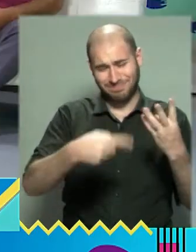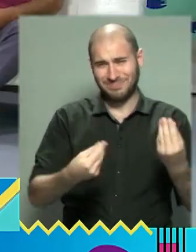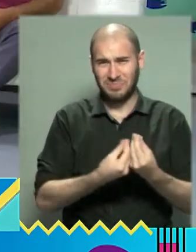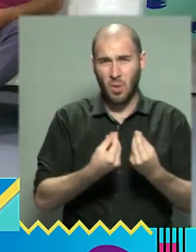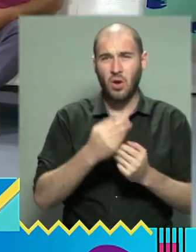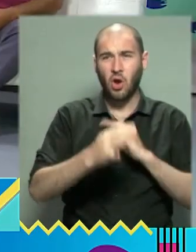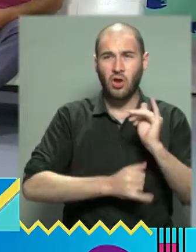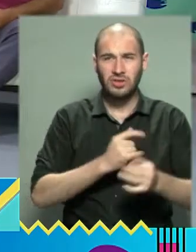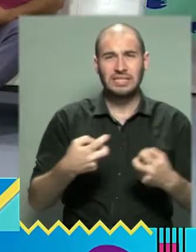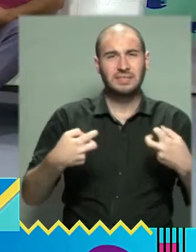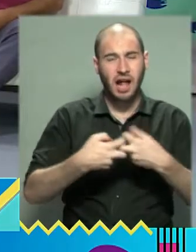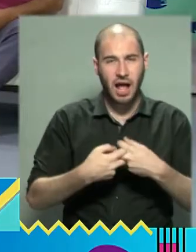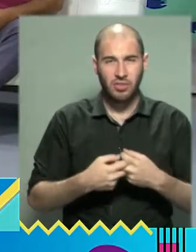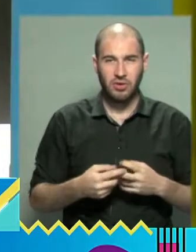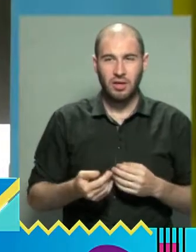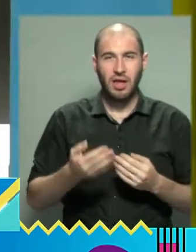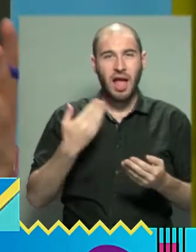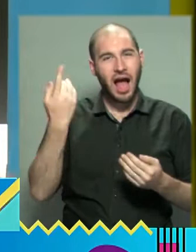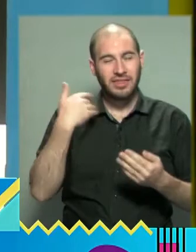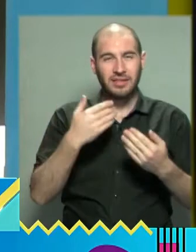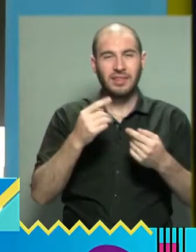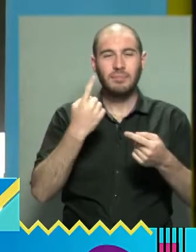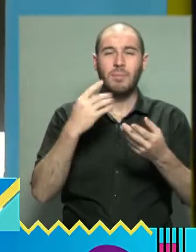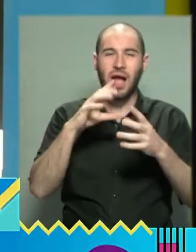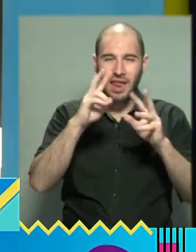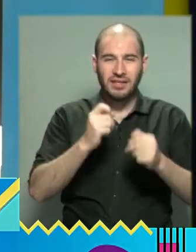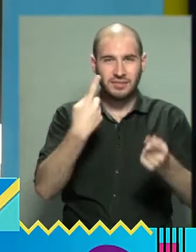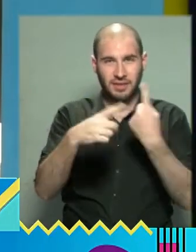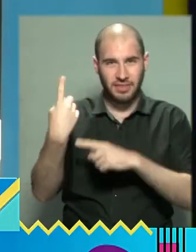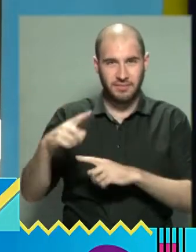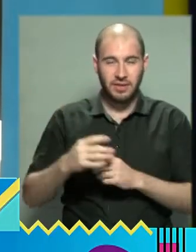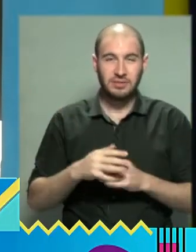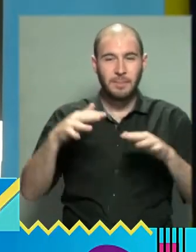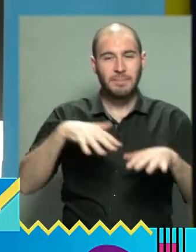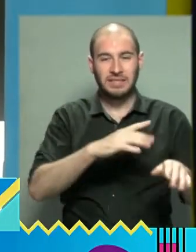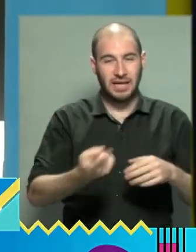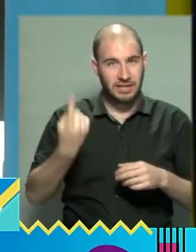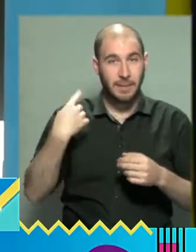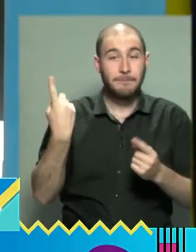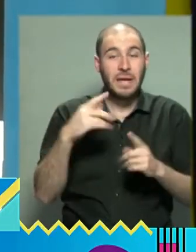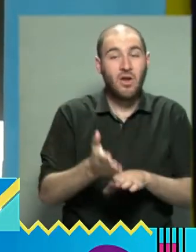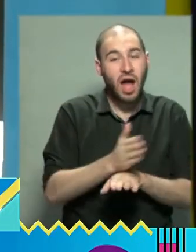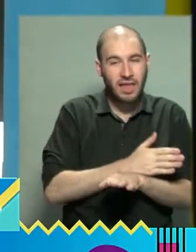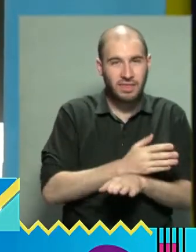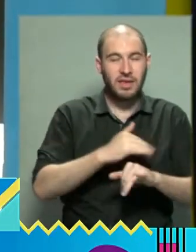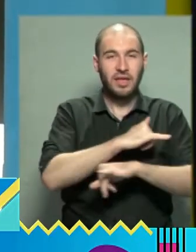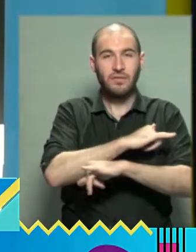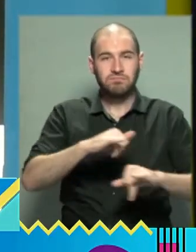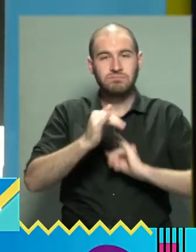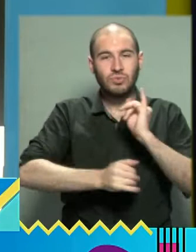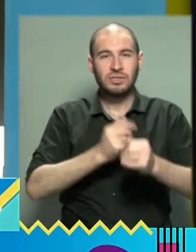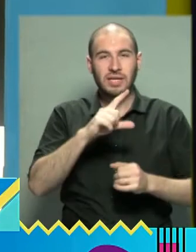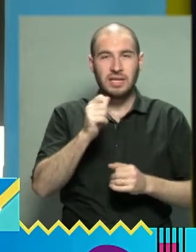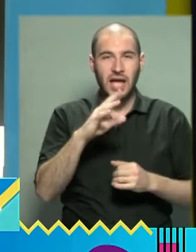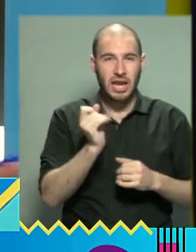puede abordar el sindicalismo, lo que decíamos, los distintos análisis que se hacen desde la marcha de ayer, pero antes vamos a ir a la información que nos va a dar